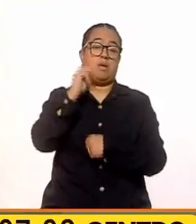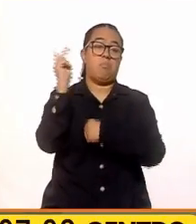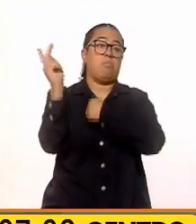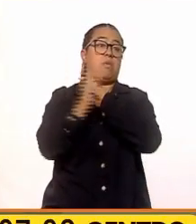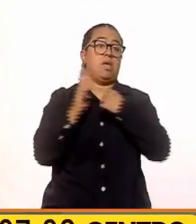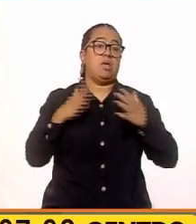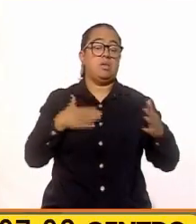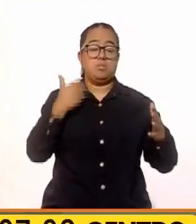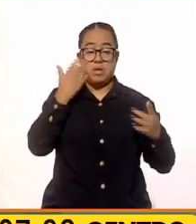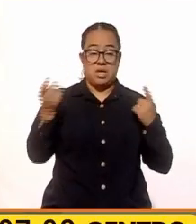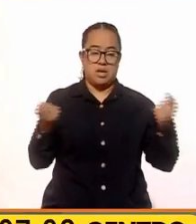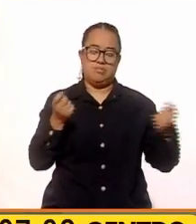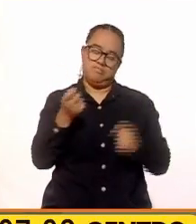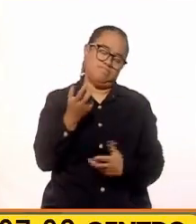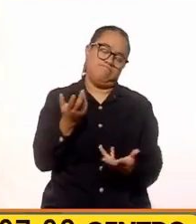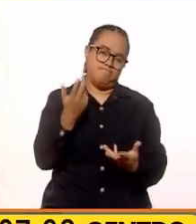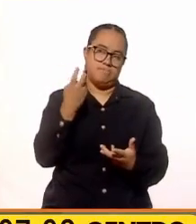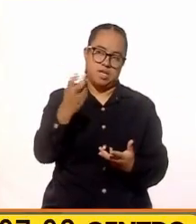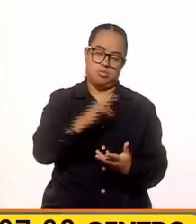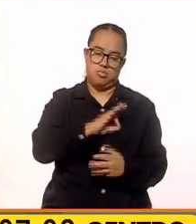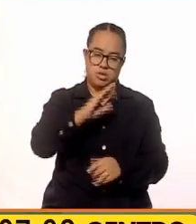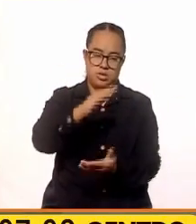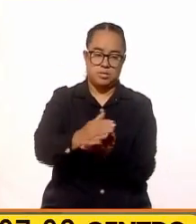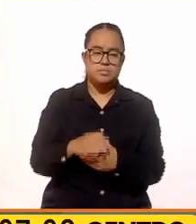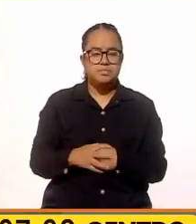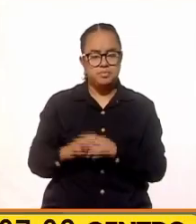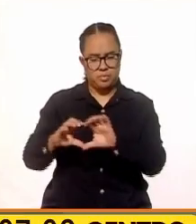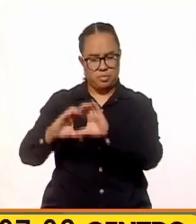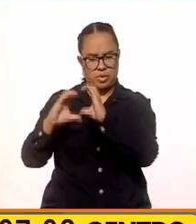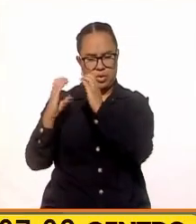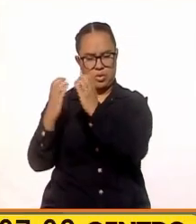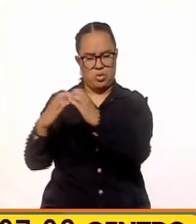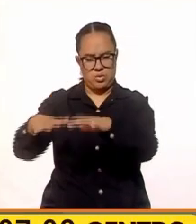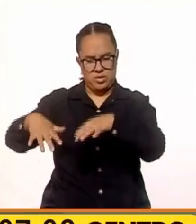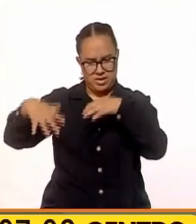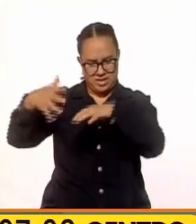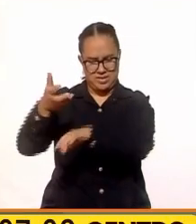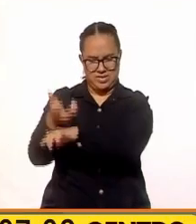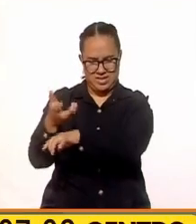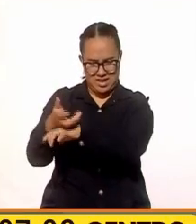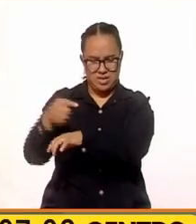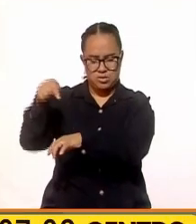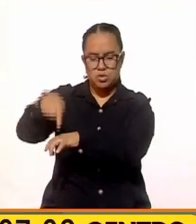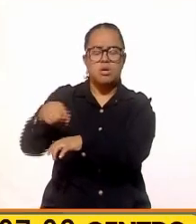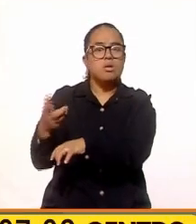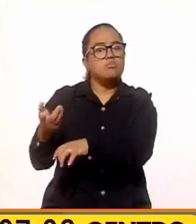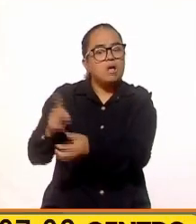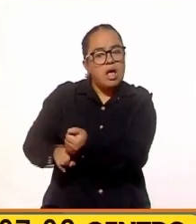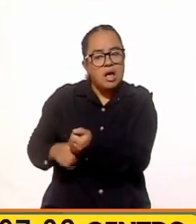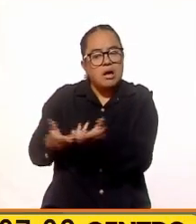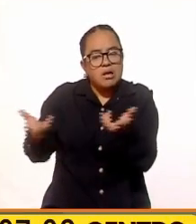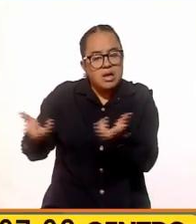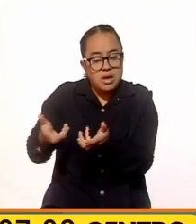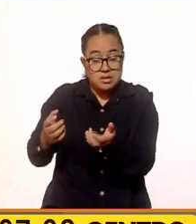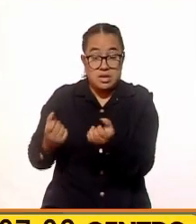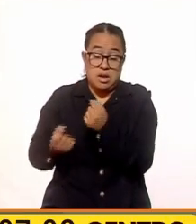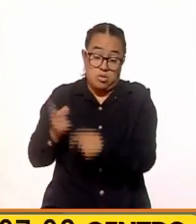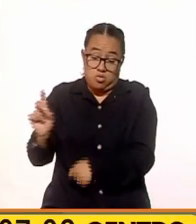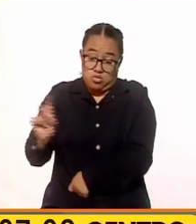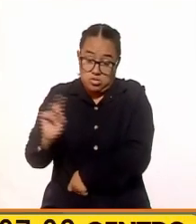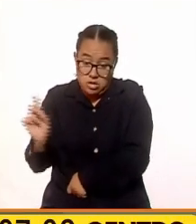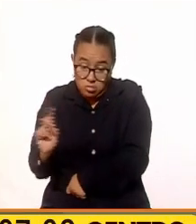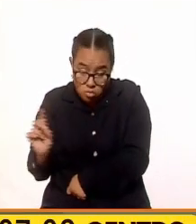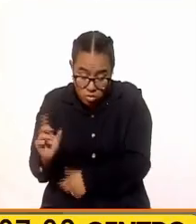emperador naranja. ¿Qué puede hacer el Congreso de los Estados Unidos cuando hemos visto a demócratas y no sabemos si